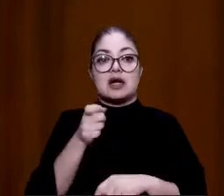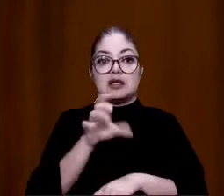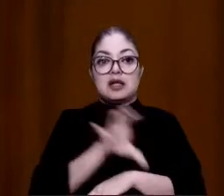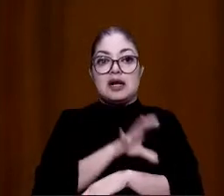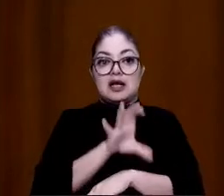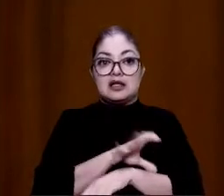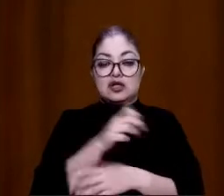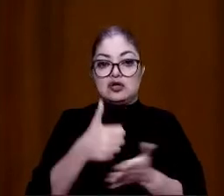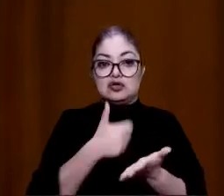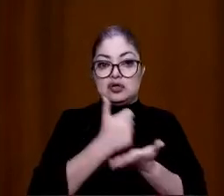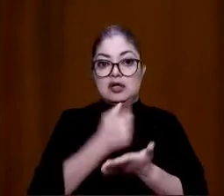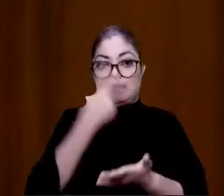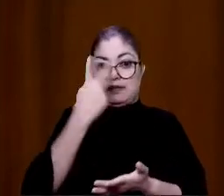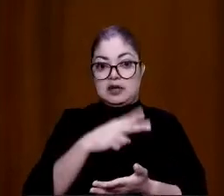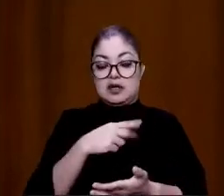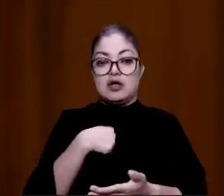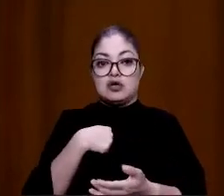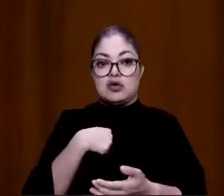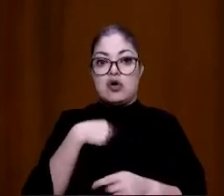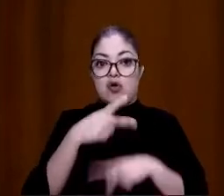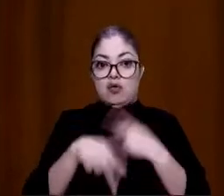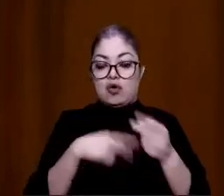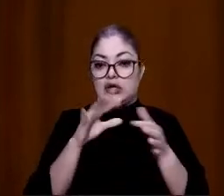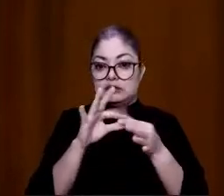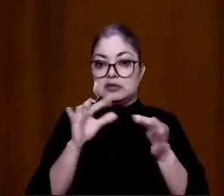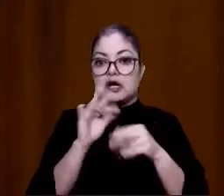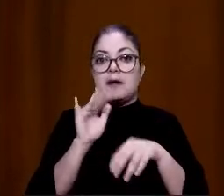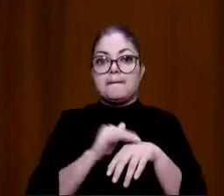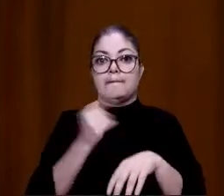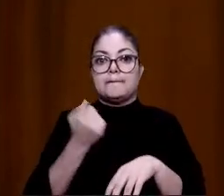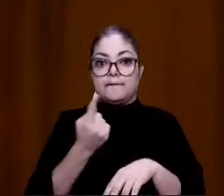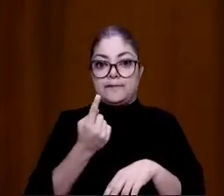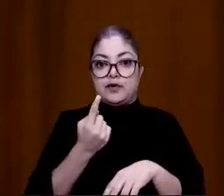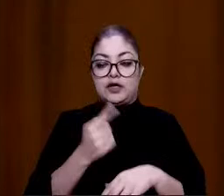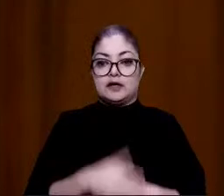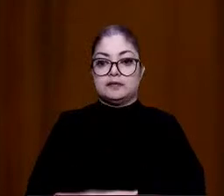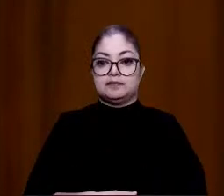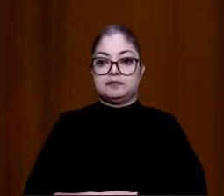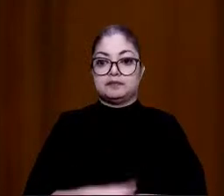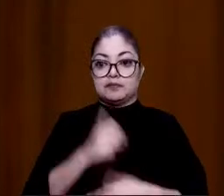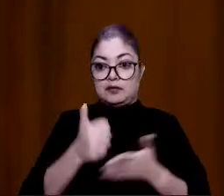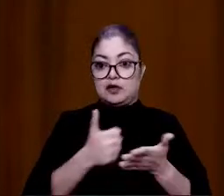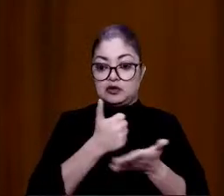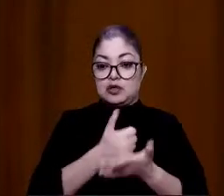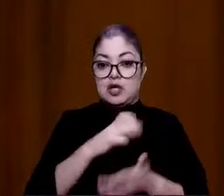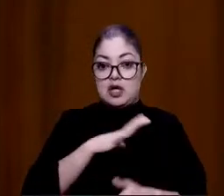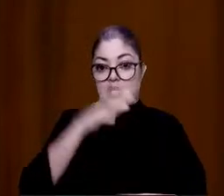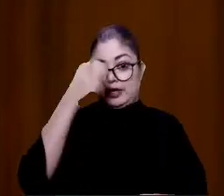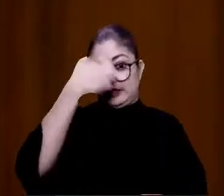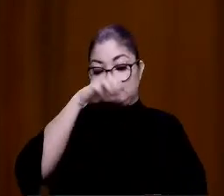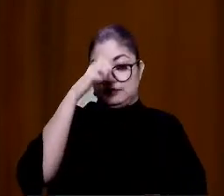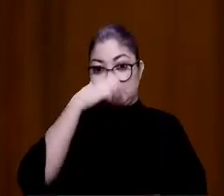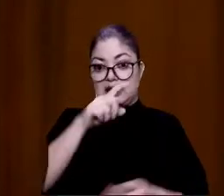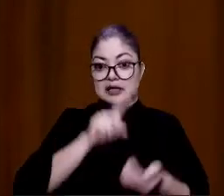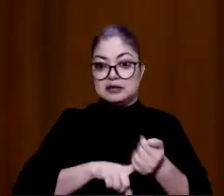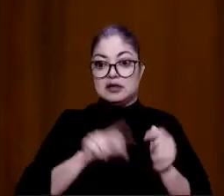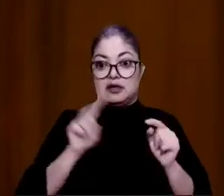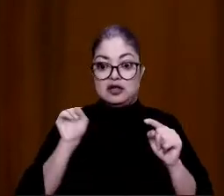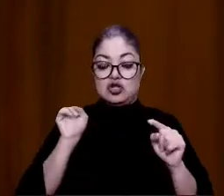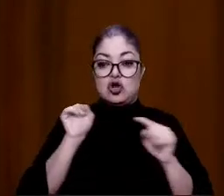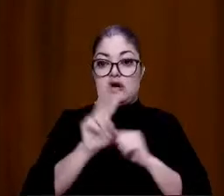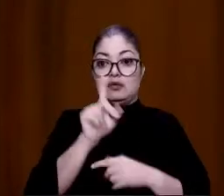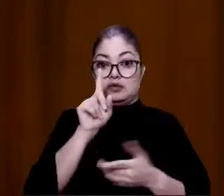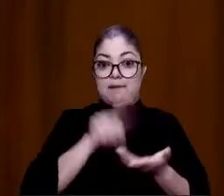de México. Voy a especificar por qué. La ciudad tiene experiencia en el manejo de trolebuses desde